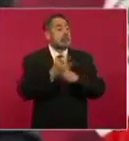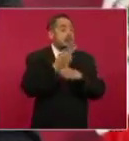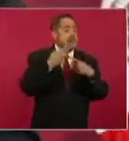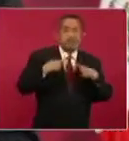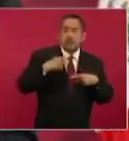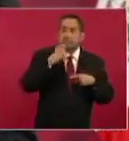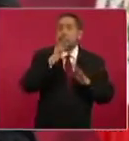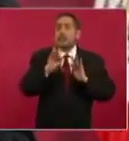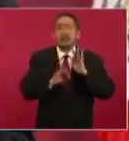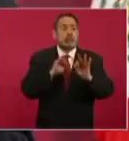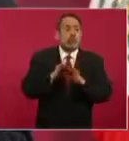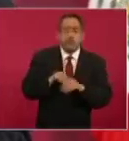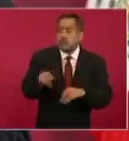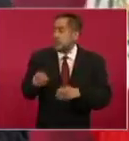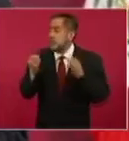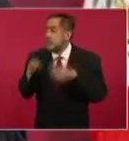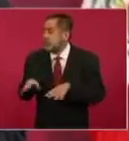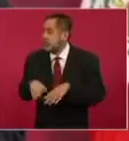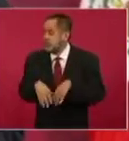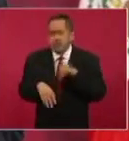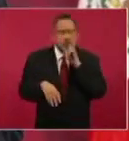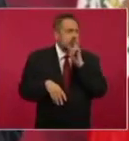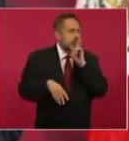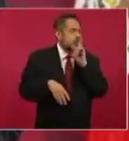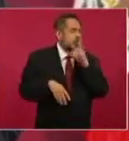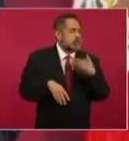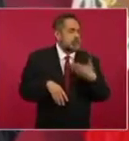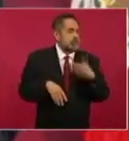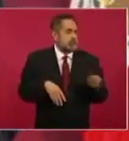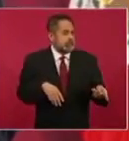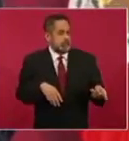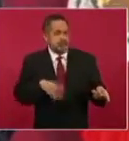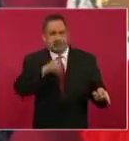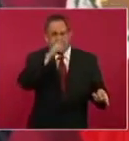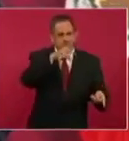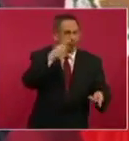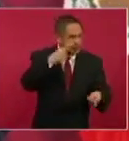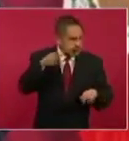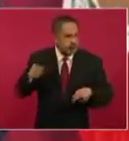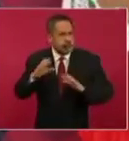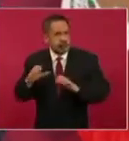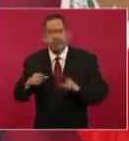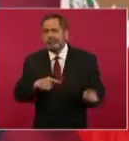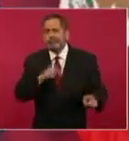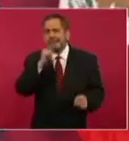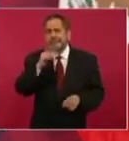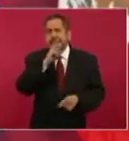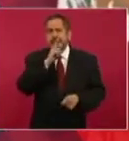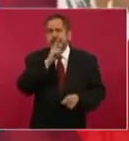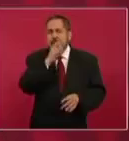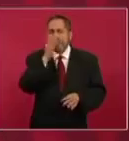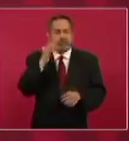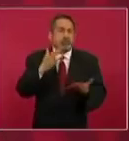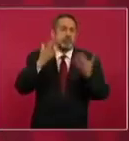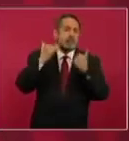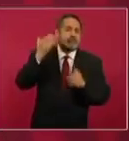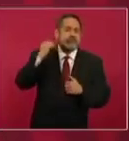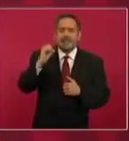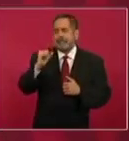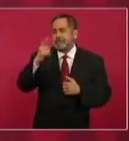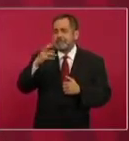pseudoambientalistas nunca dijeron absolutamente nada. No hubo amparos.